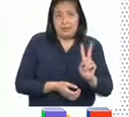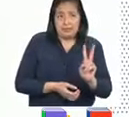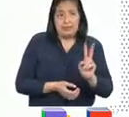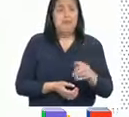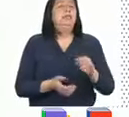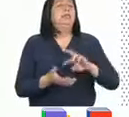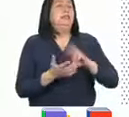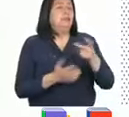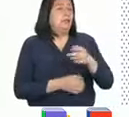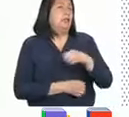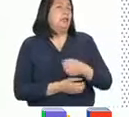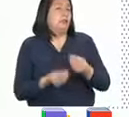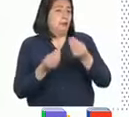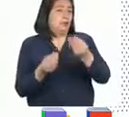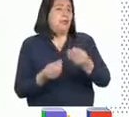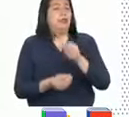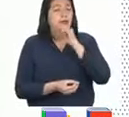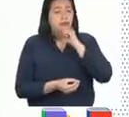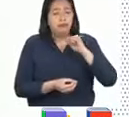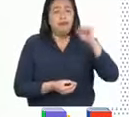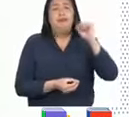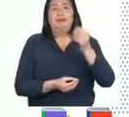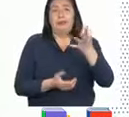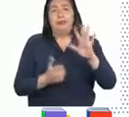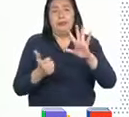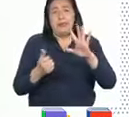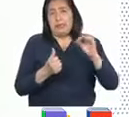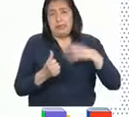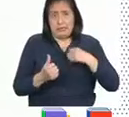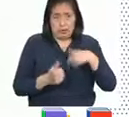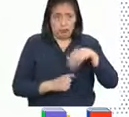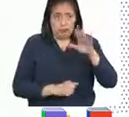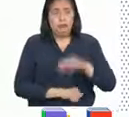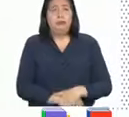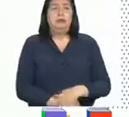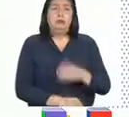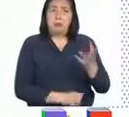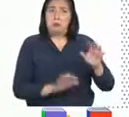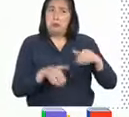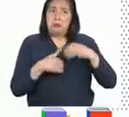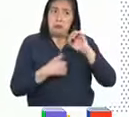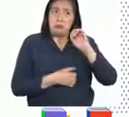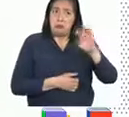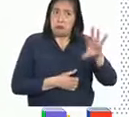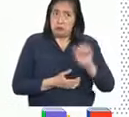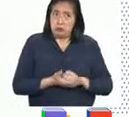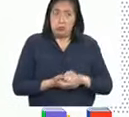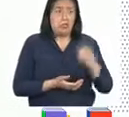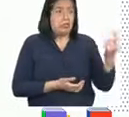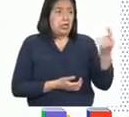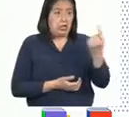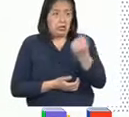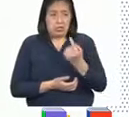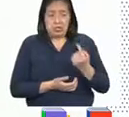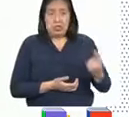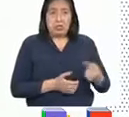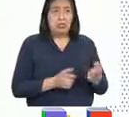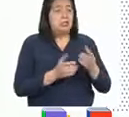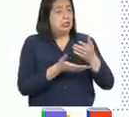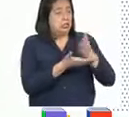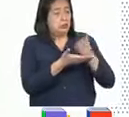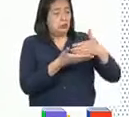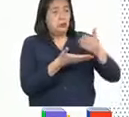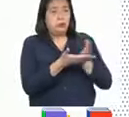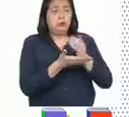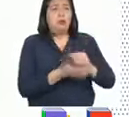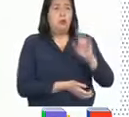verde corresponde a lo que reciben las personas de 60 años a más. Podemos decir también que cada porción de torta